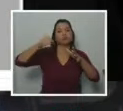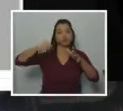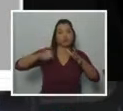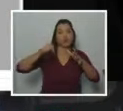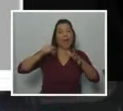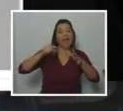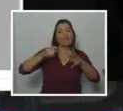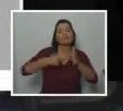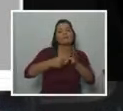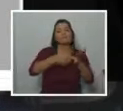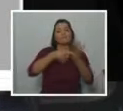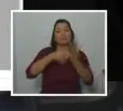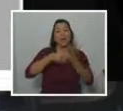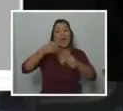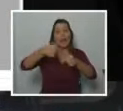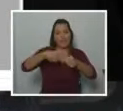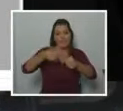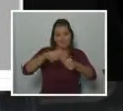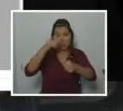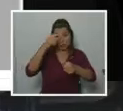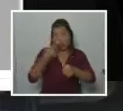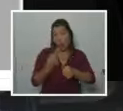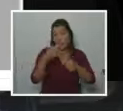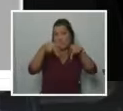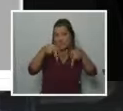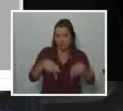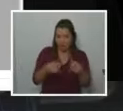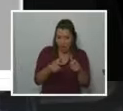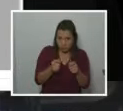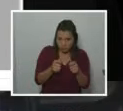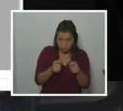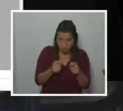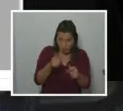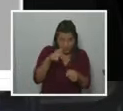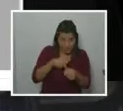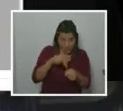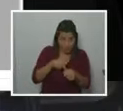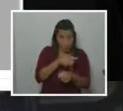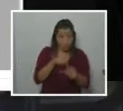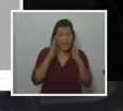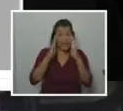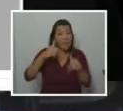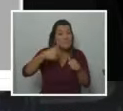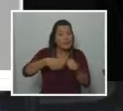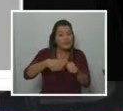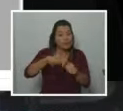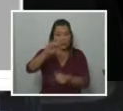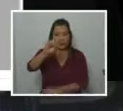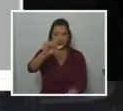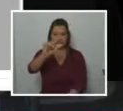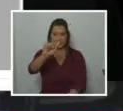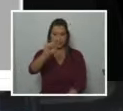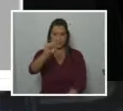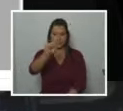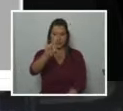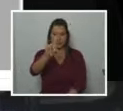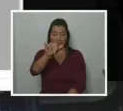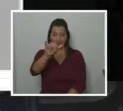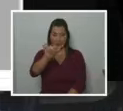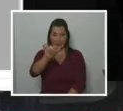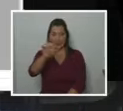activó precisamente para la llamada telefónica. Pongan mucha atención porque es Sandy Rodríguez.